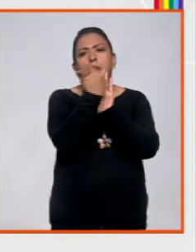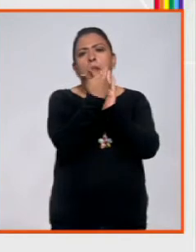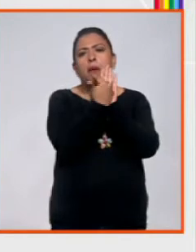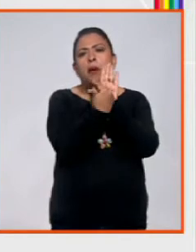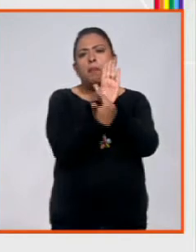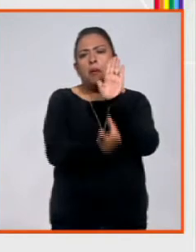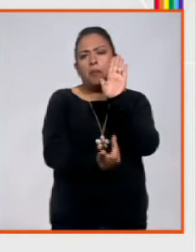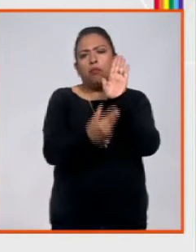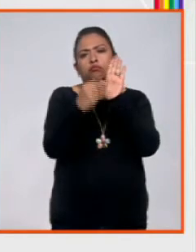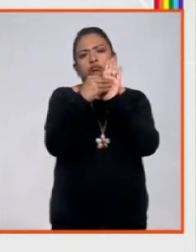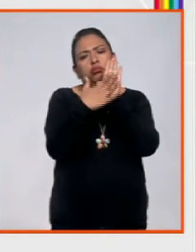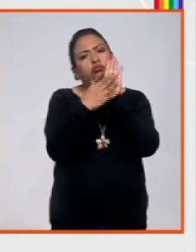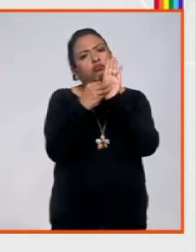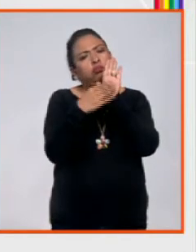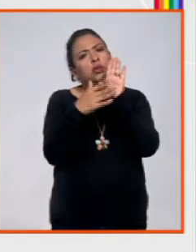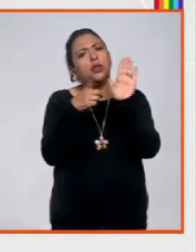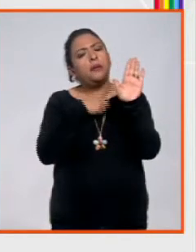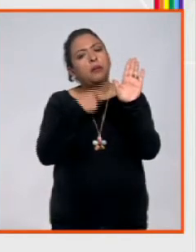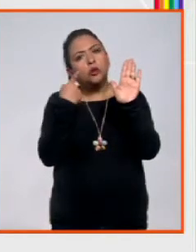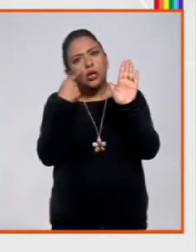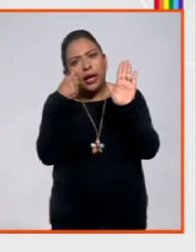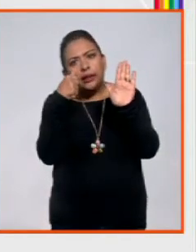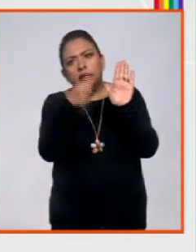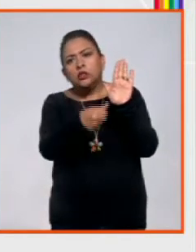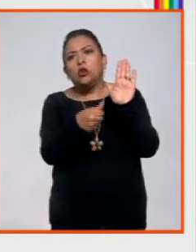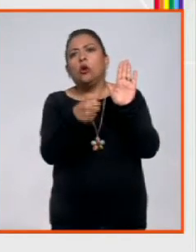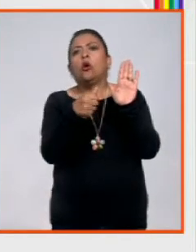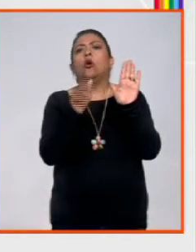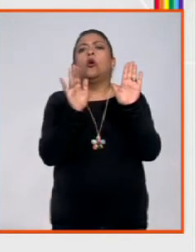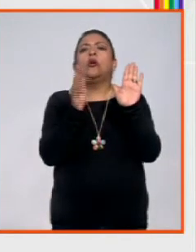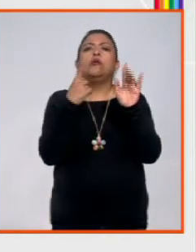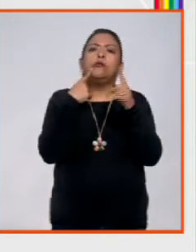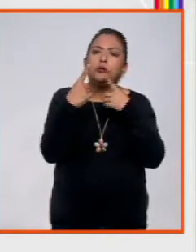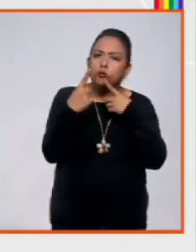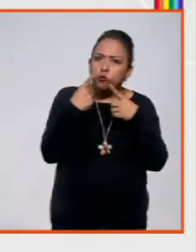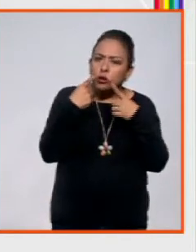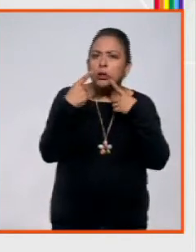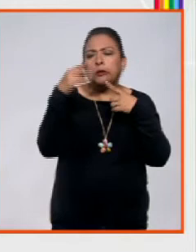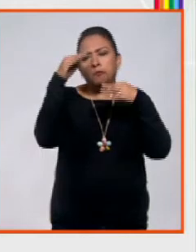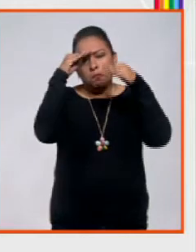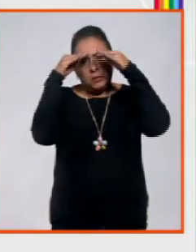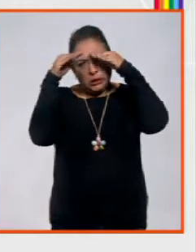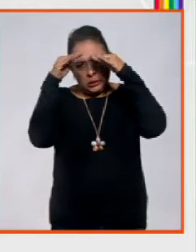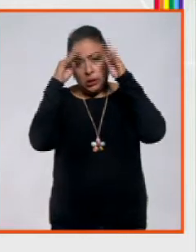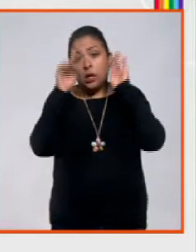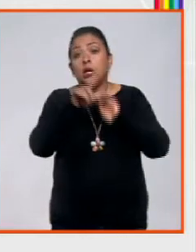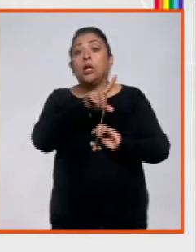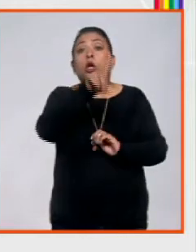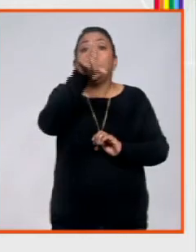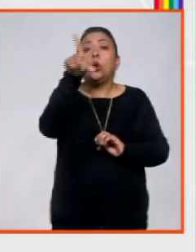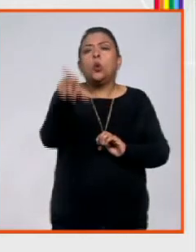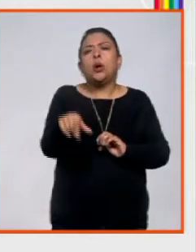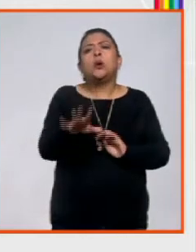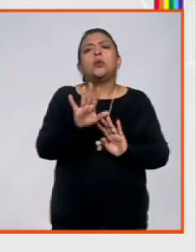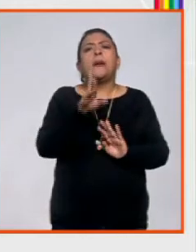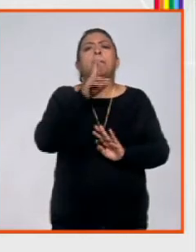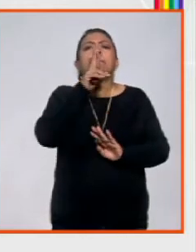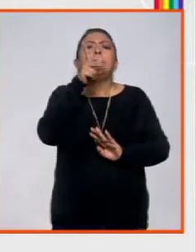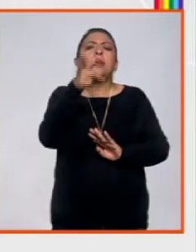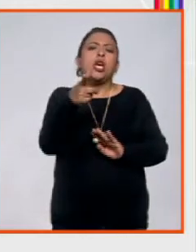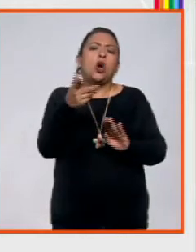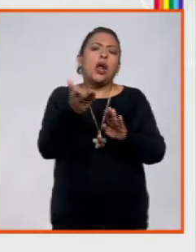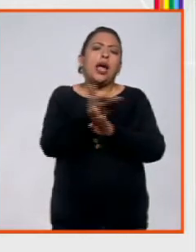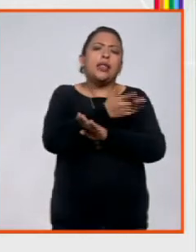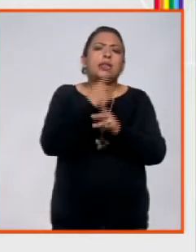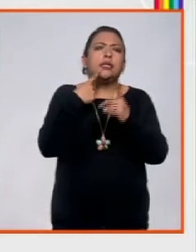en la que hay que fijarse sobre la que hay que discutir y reflexionar y luego es mucho mejor una discusión